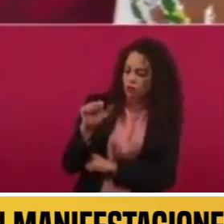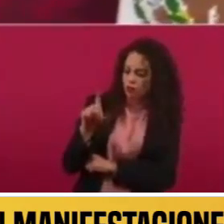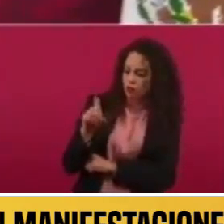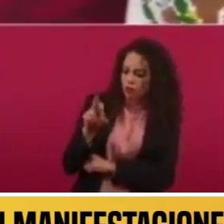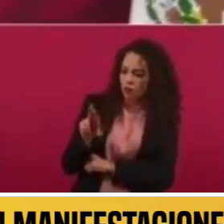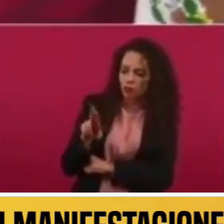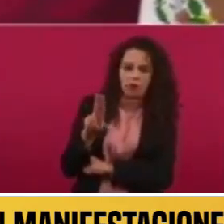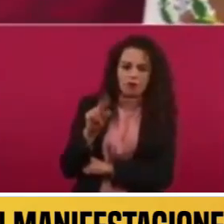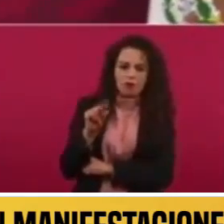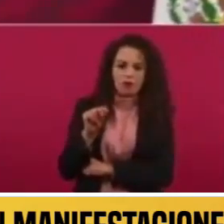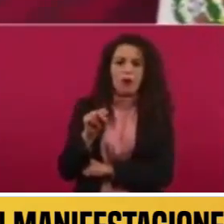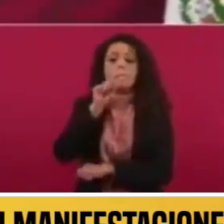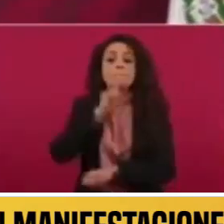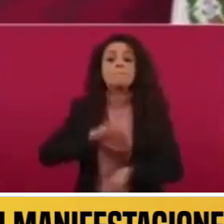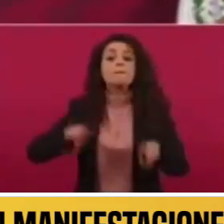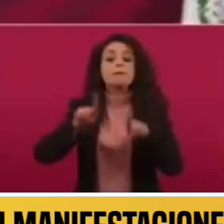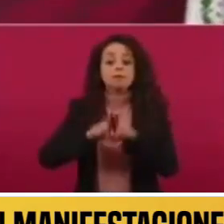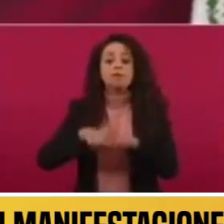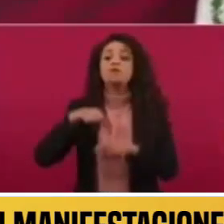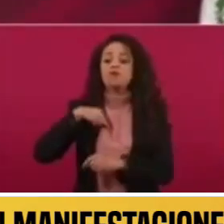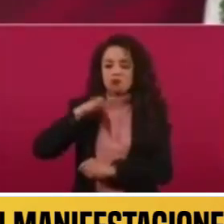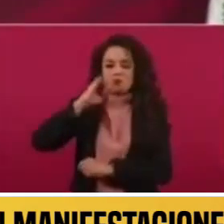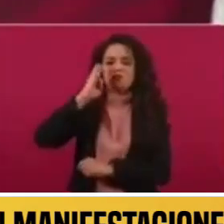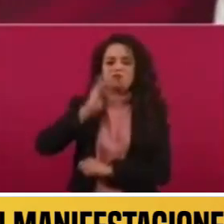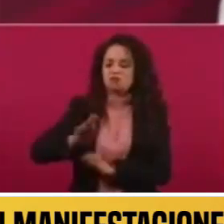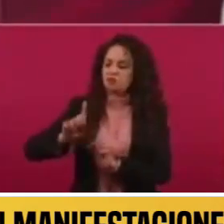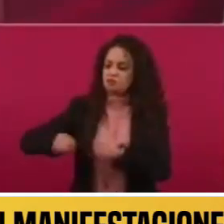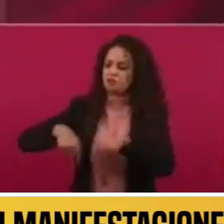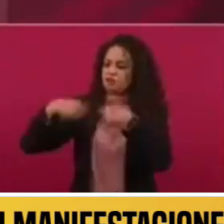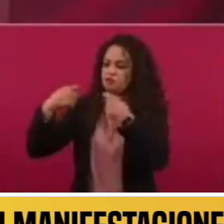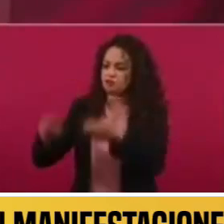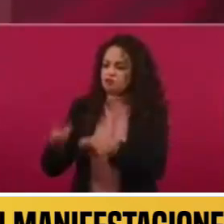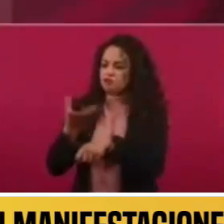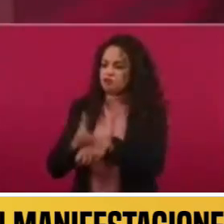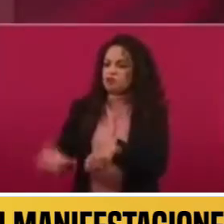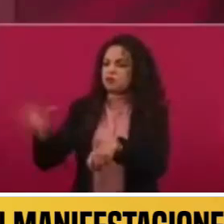permití al narcotráfico